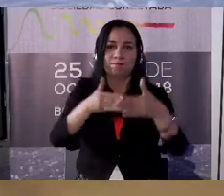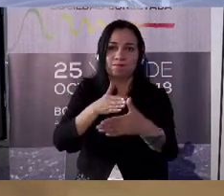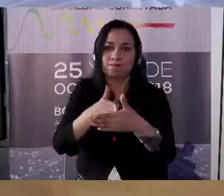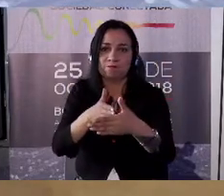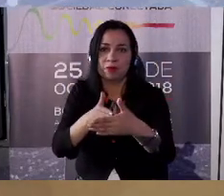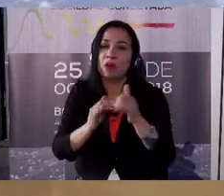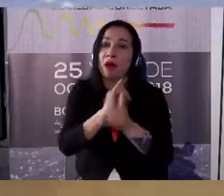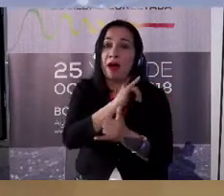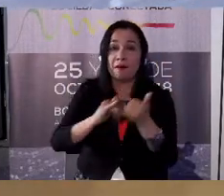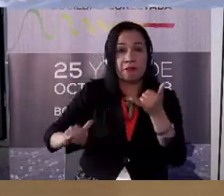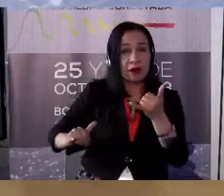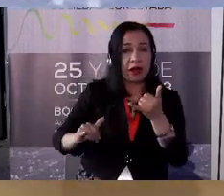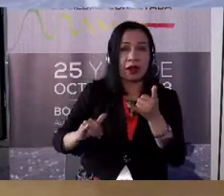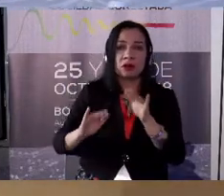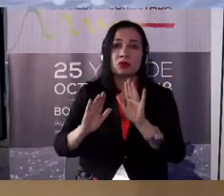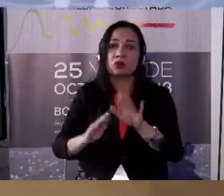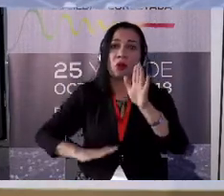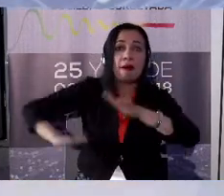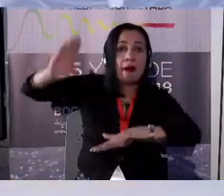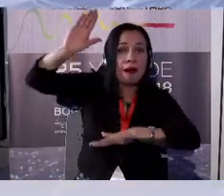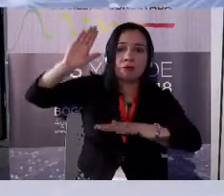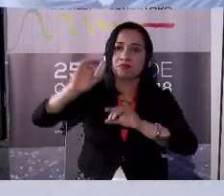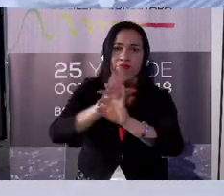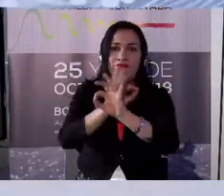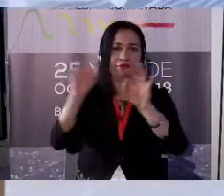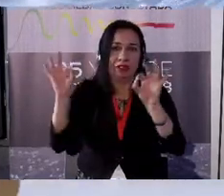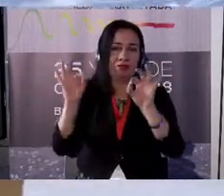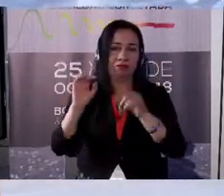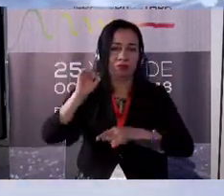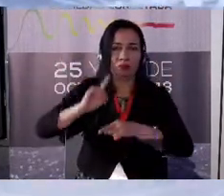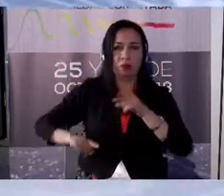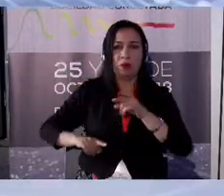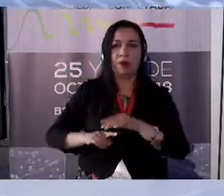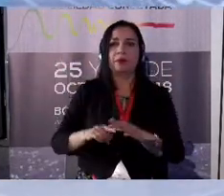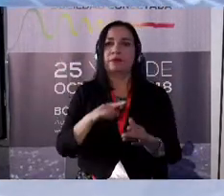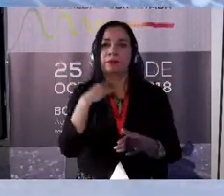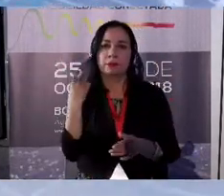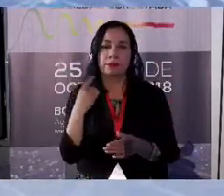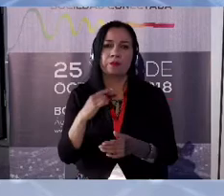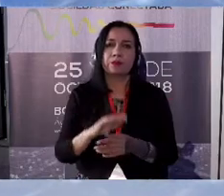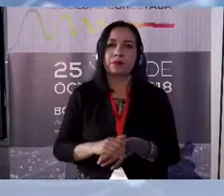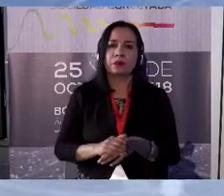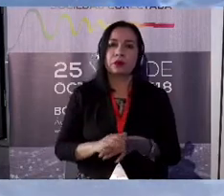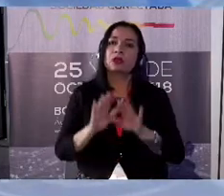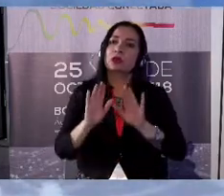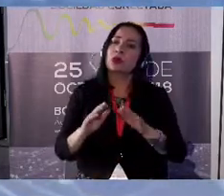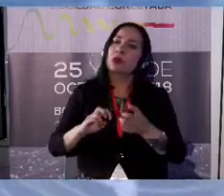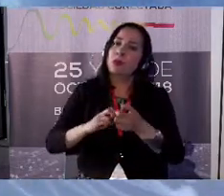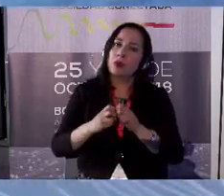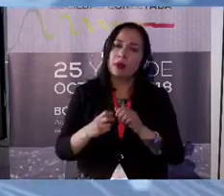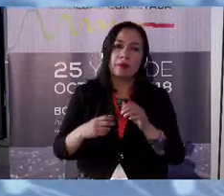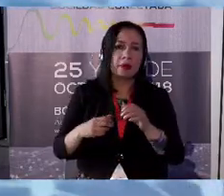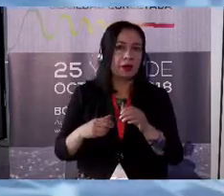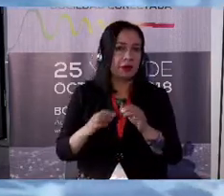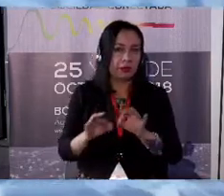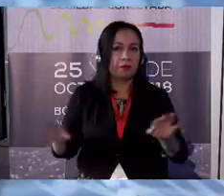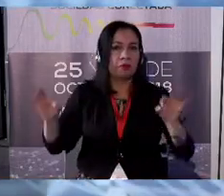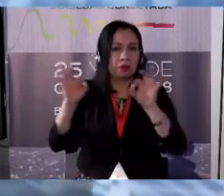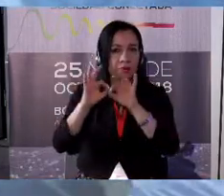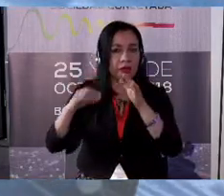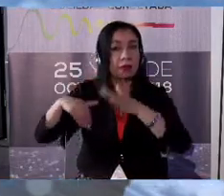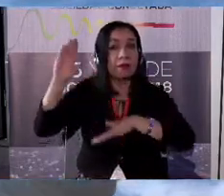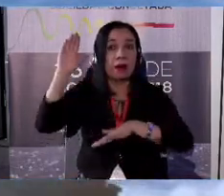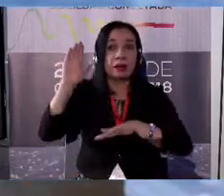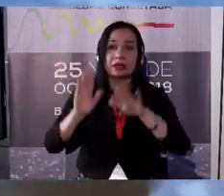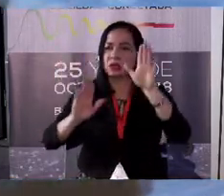de la subasta no se esperan a estos francotiradores. El problema de exposición, tal vez el problema más importante de esta